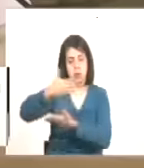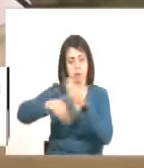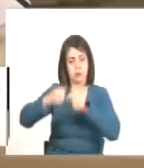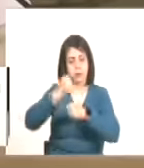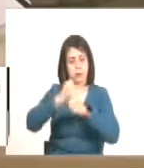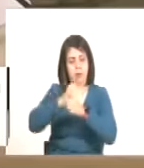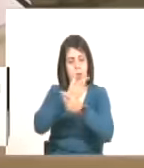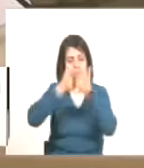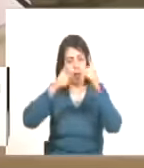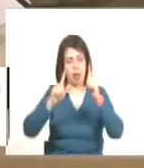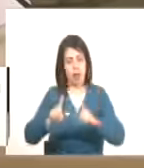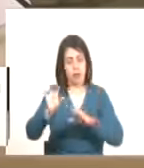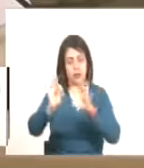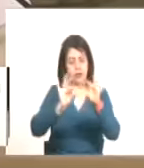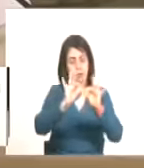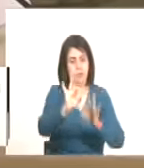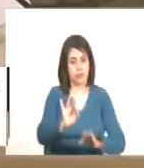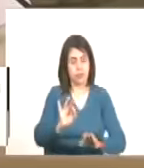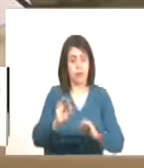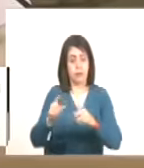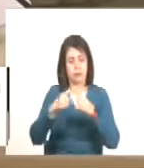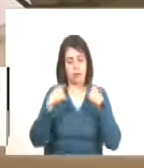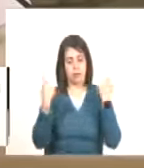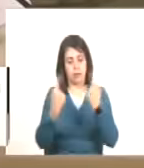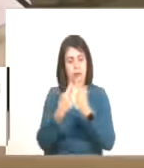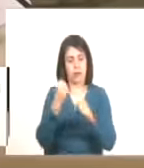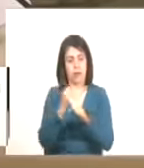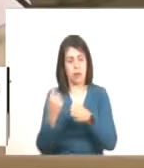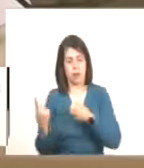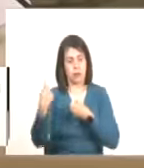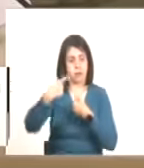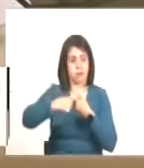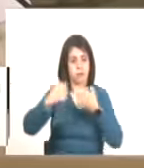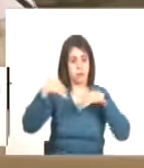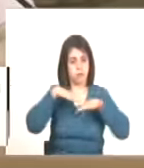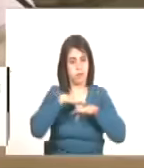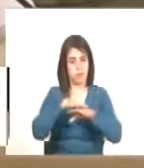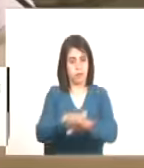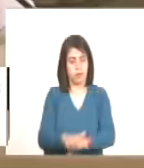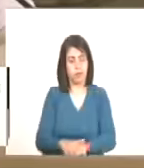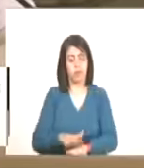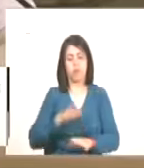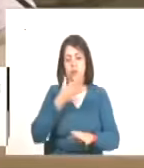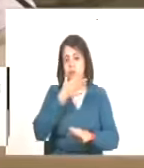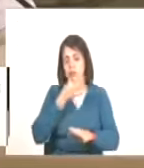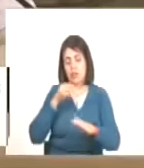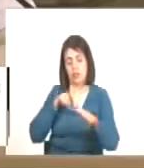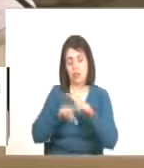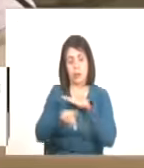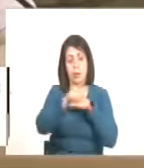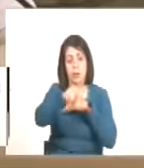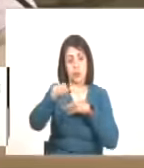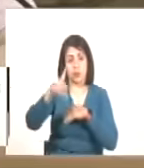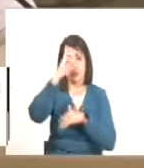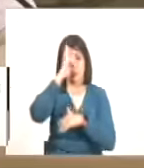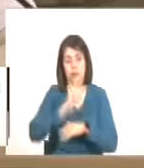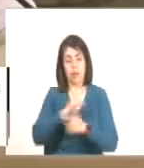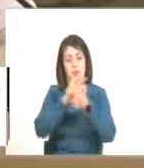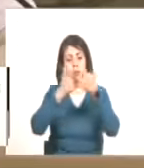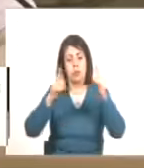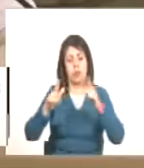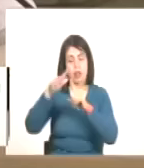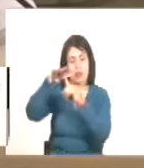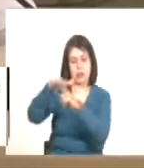trabajo libremente elegido, en un entorno laboral inclusivo y accesible para personas con discapacidad, libre